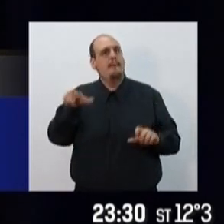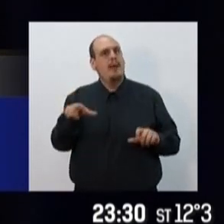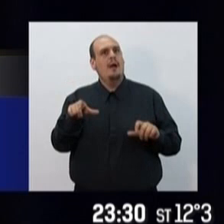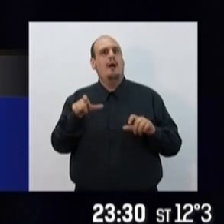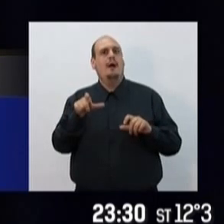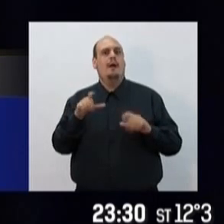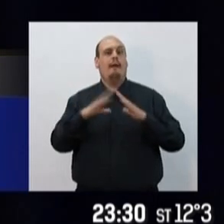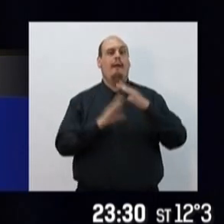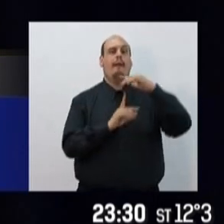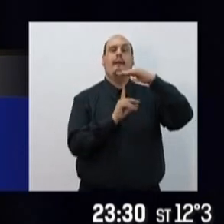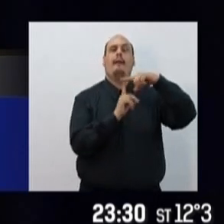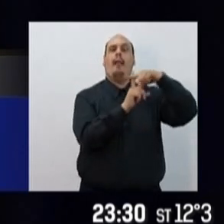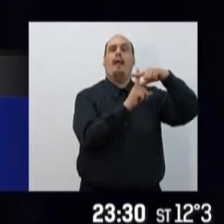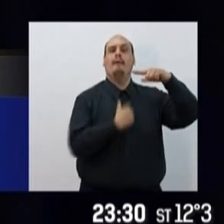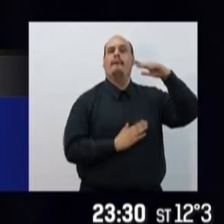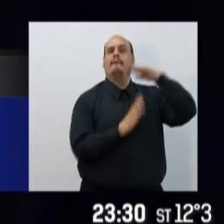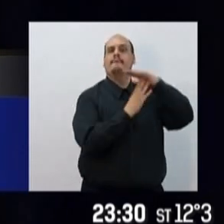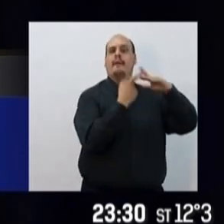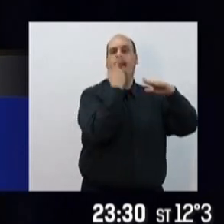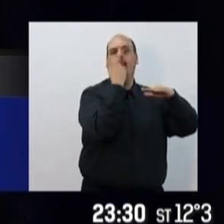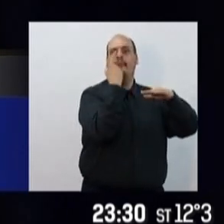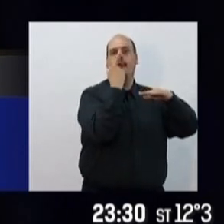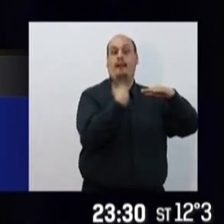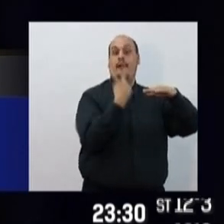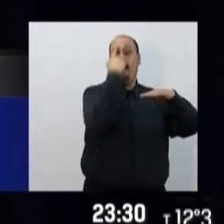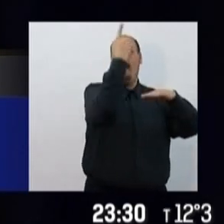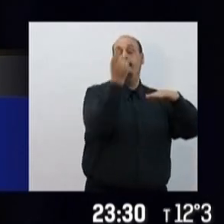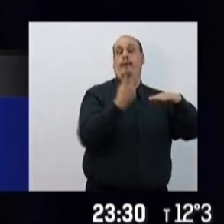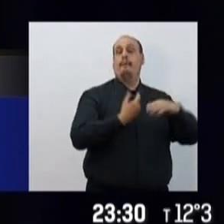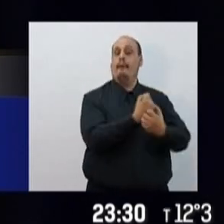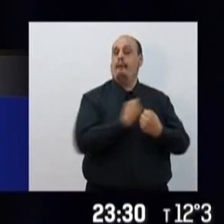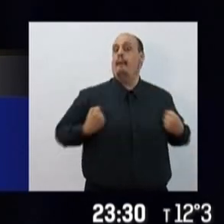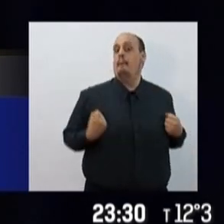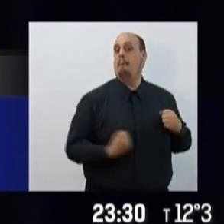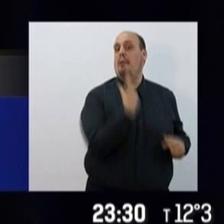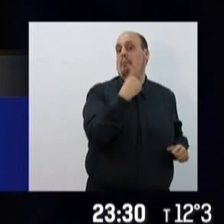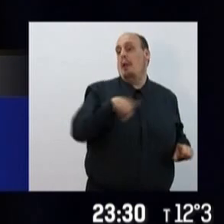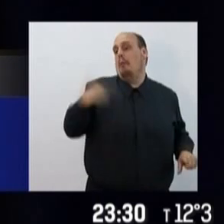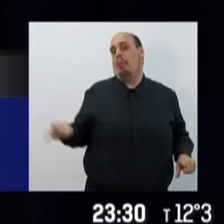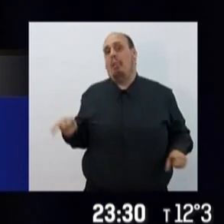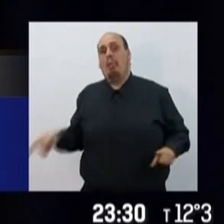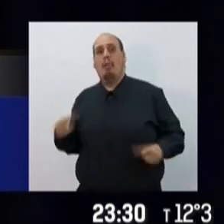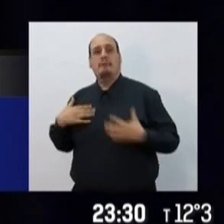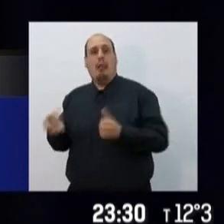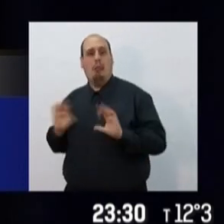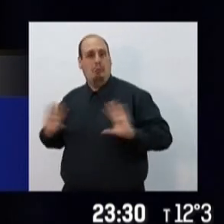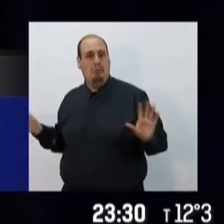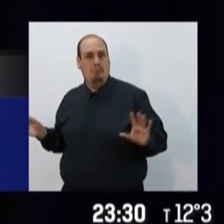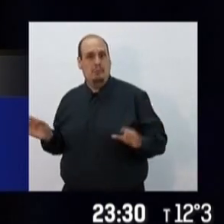las cúpulas de las iglesias, que quieren anteponer sus creencias a una cuestión de salud